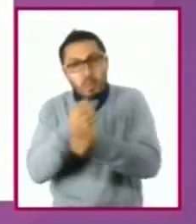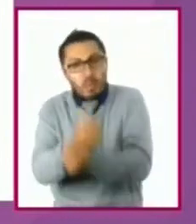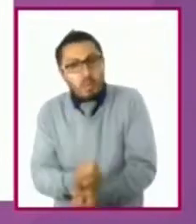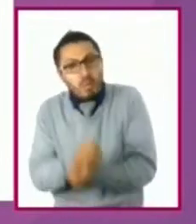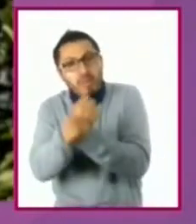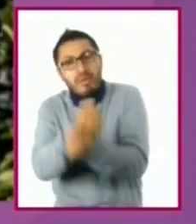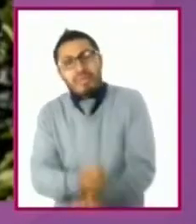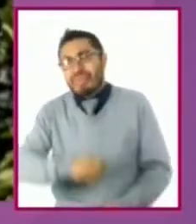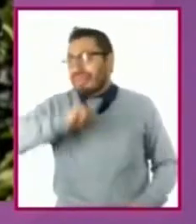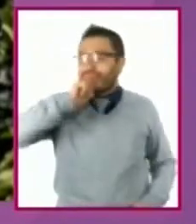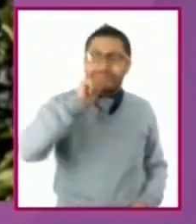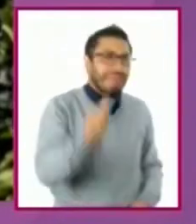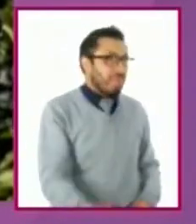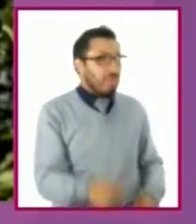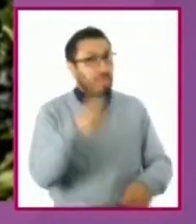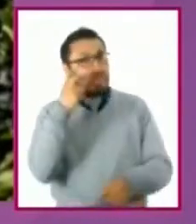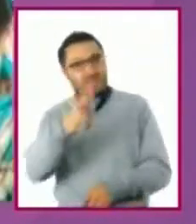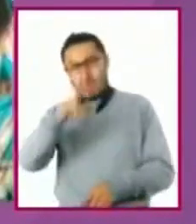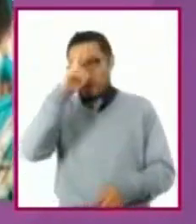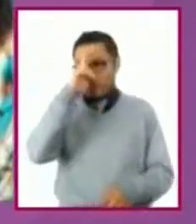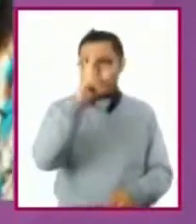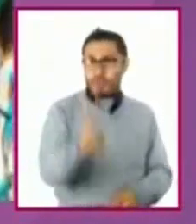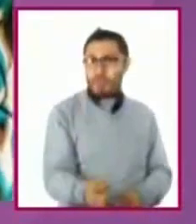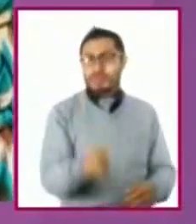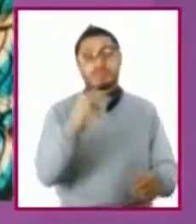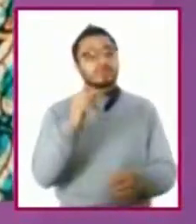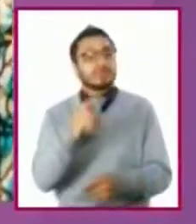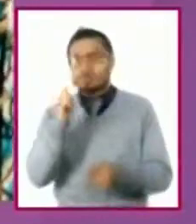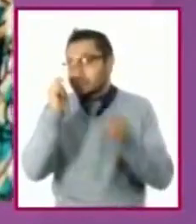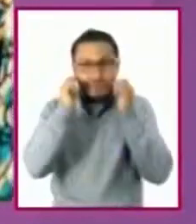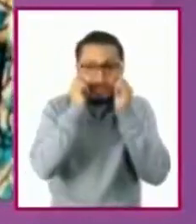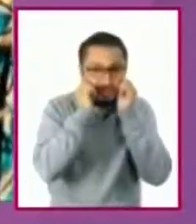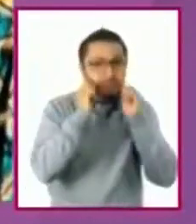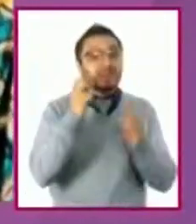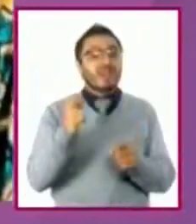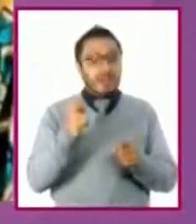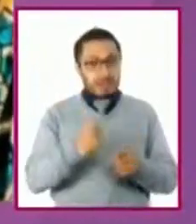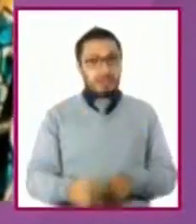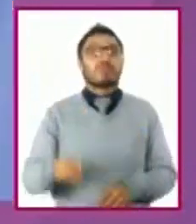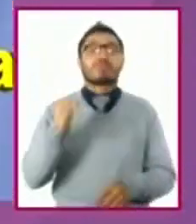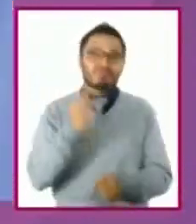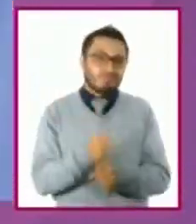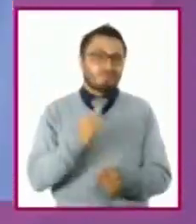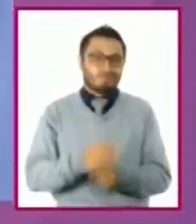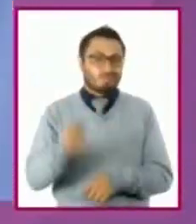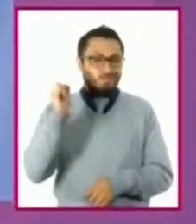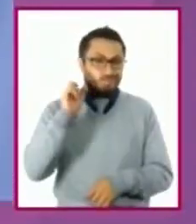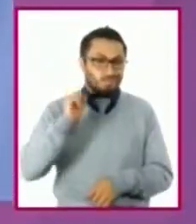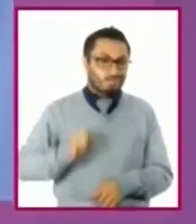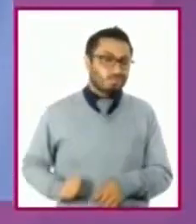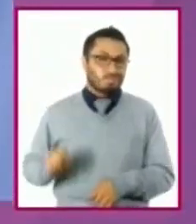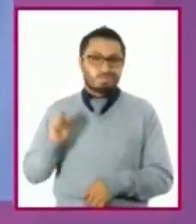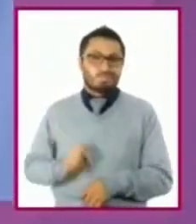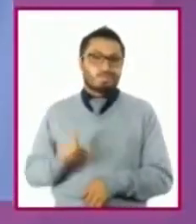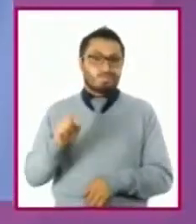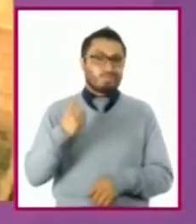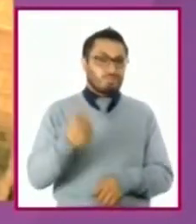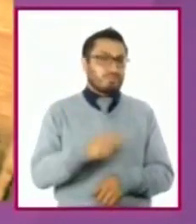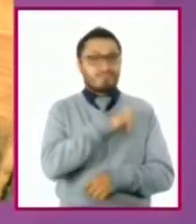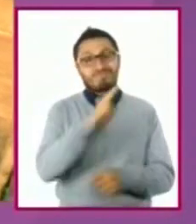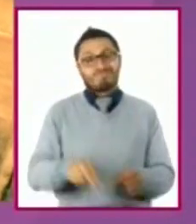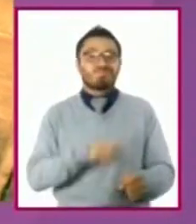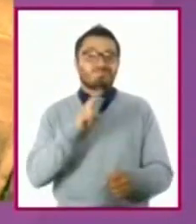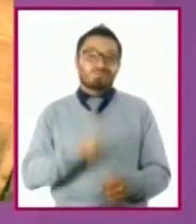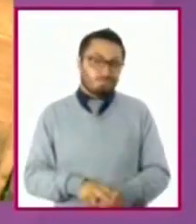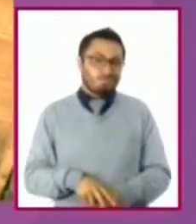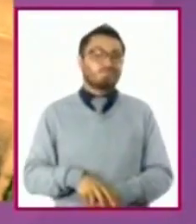a servidumbre, por lo que está prohibido. A pesar de ello, en pleno siglo XXI, sigue siendo una práctica común.